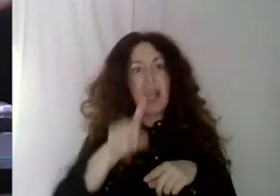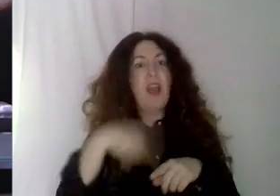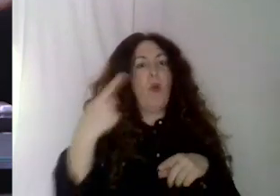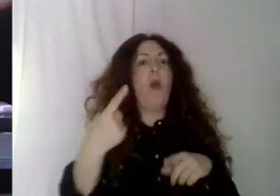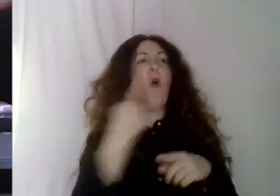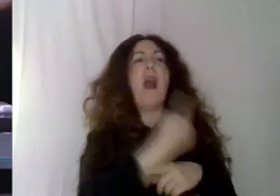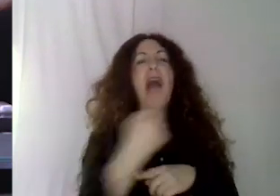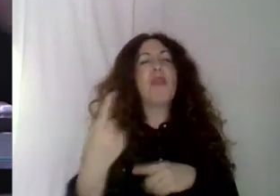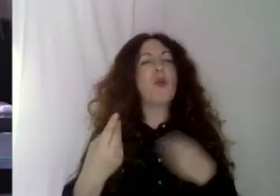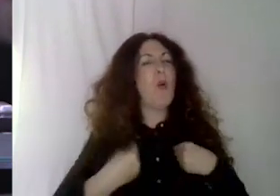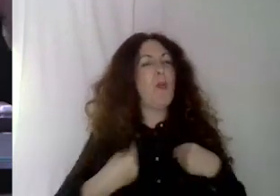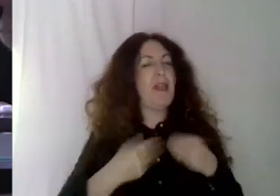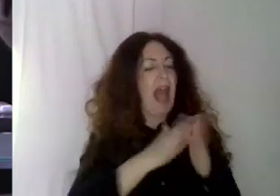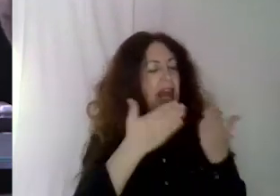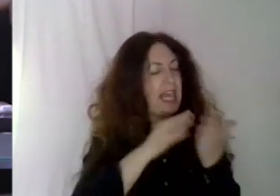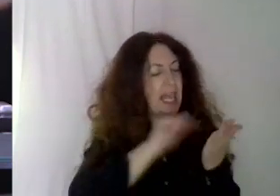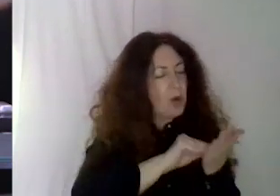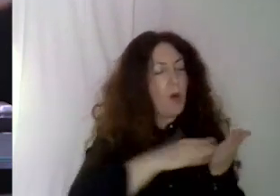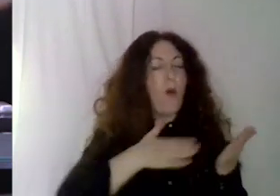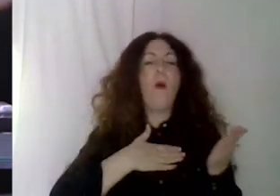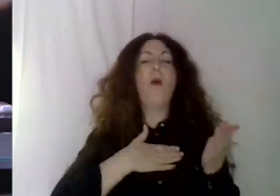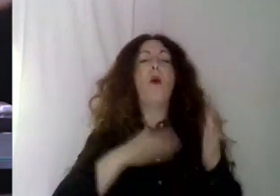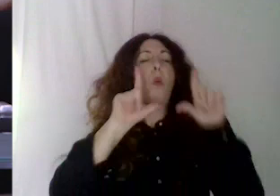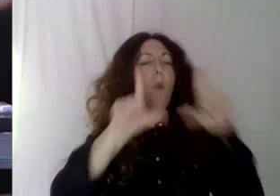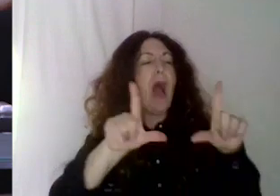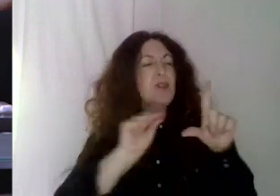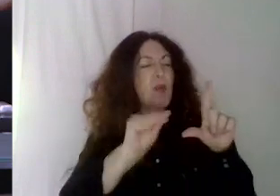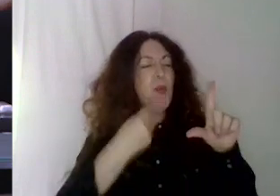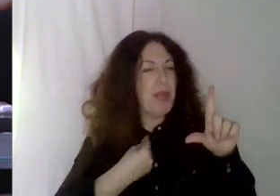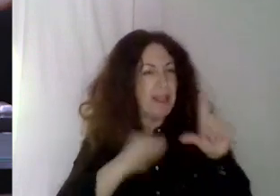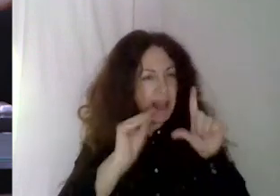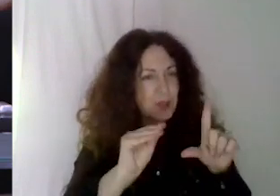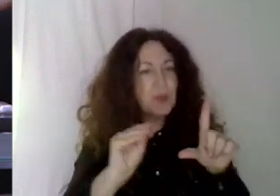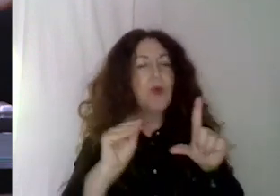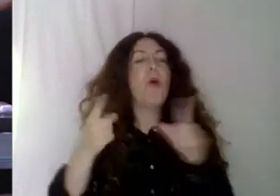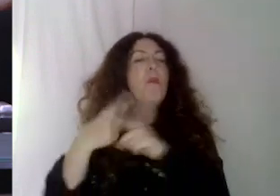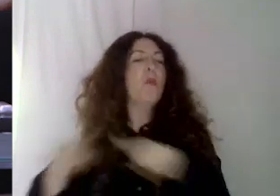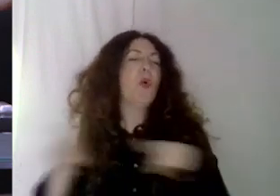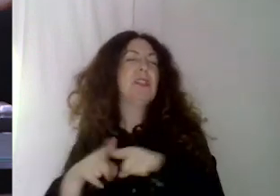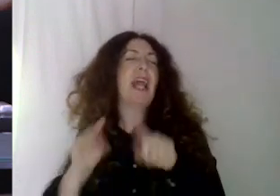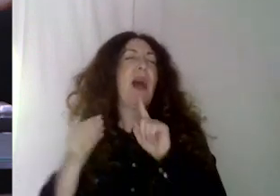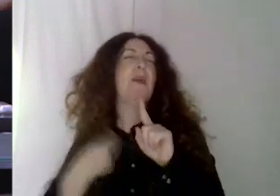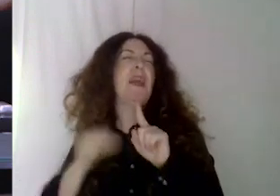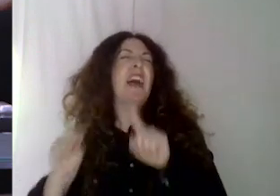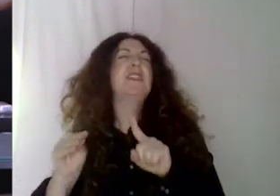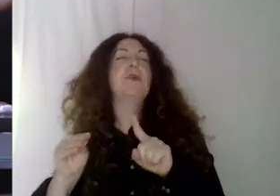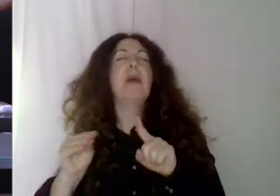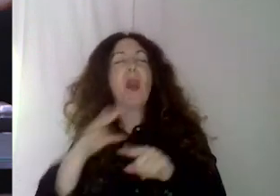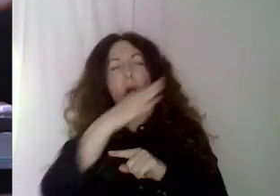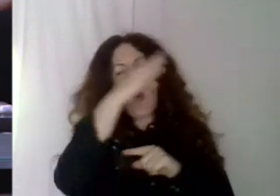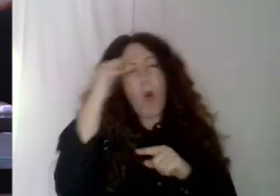saber, ¿verdad?, en qué circunstancias están hechas. Es verdad que al final, de todas maneras, la obra tiene vida